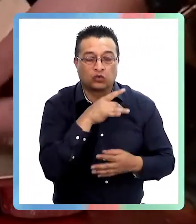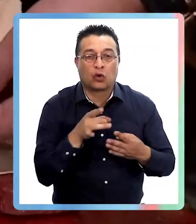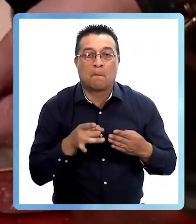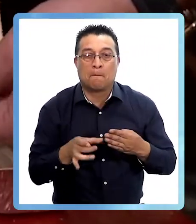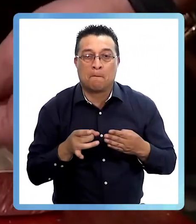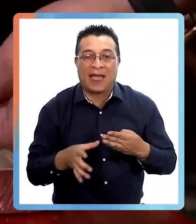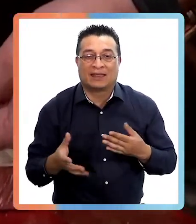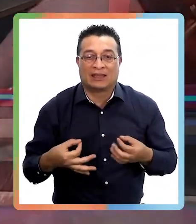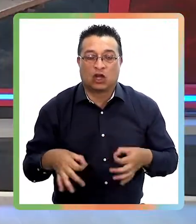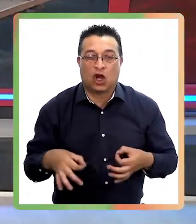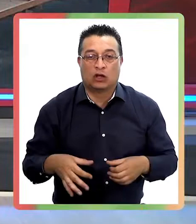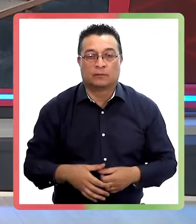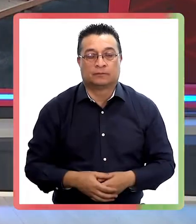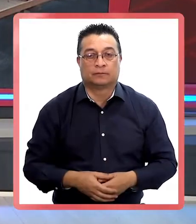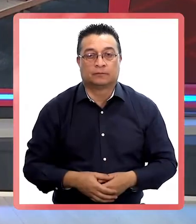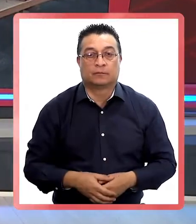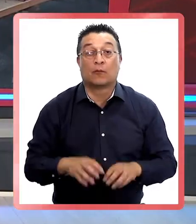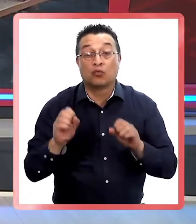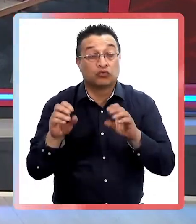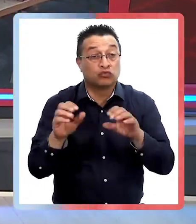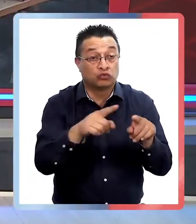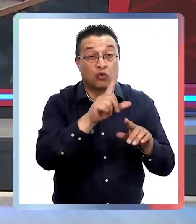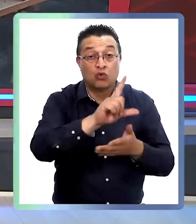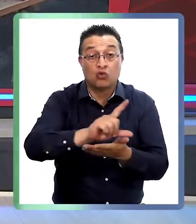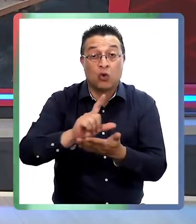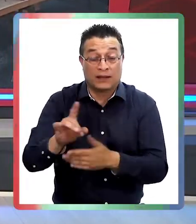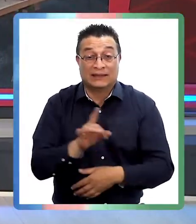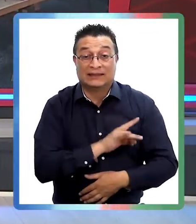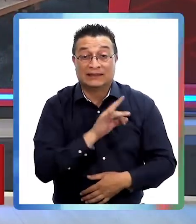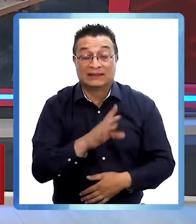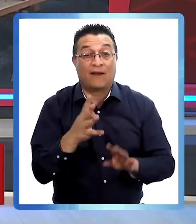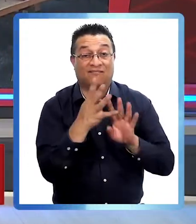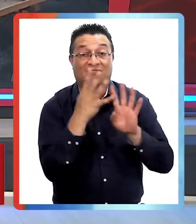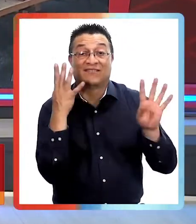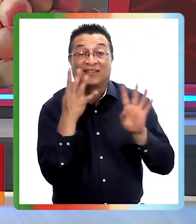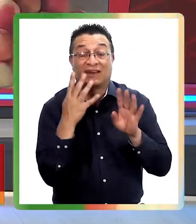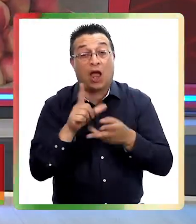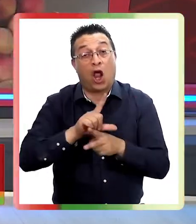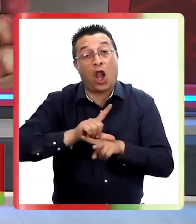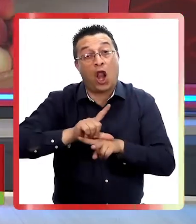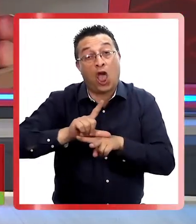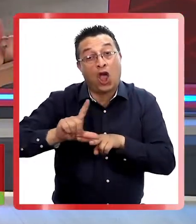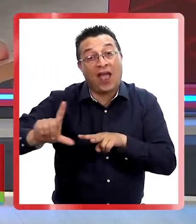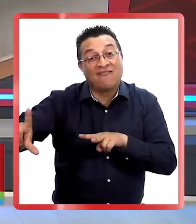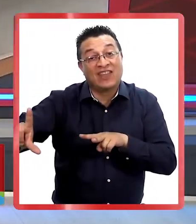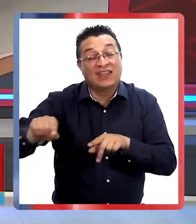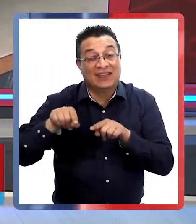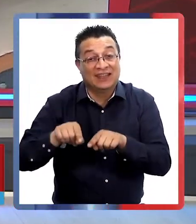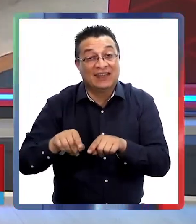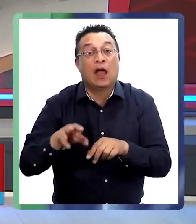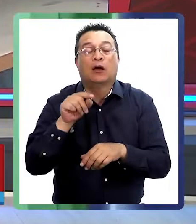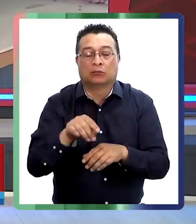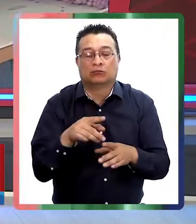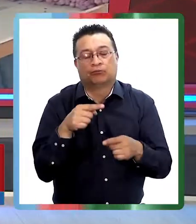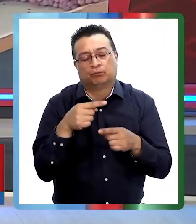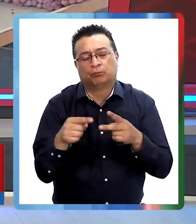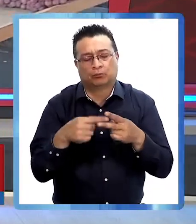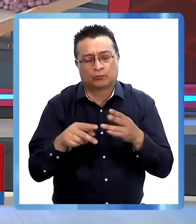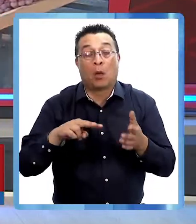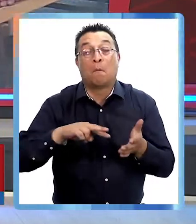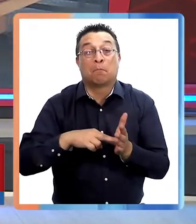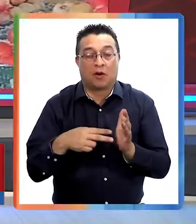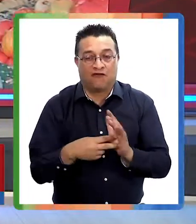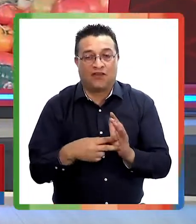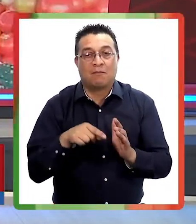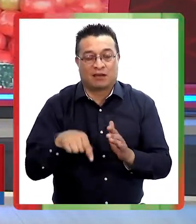plástico. Como en muchos otros lugares del país, los feriantes de Longaví han tenido que pasar por innumerables